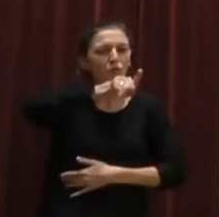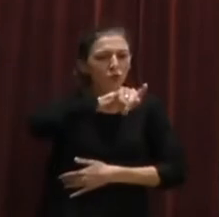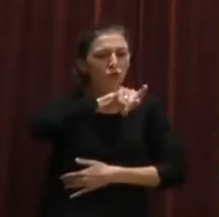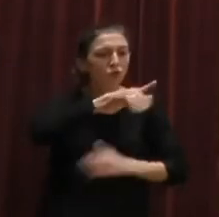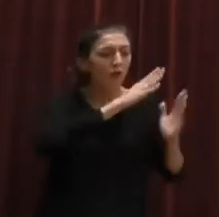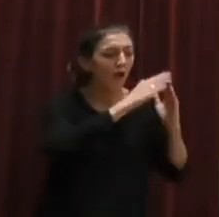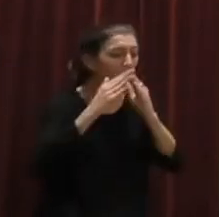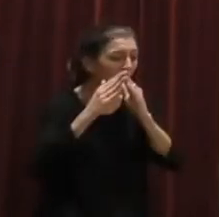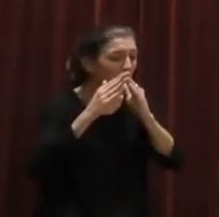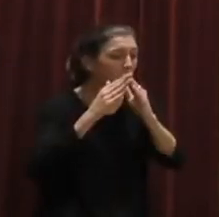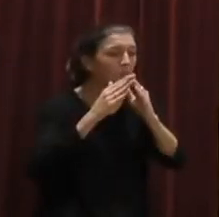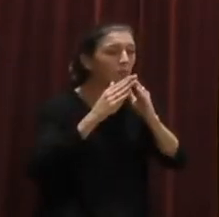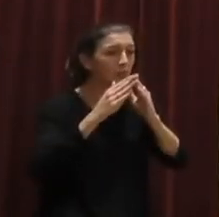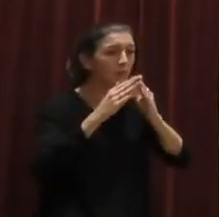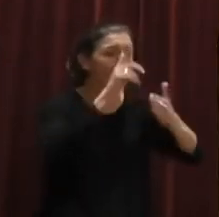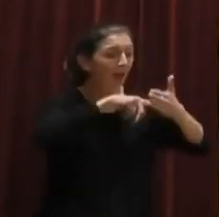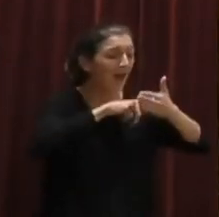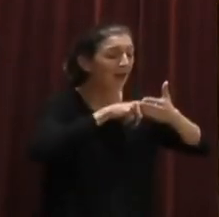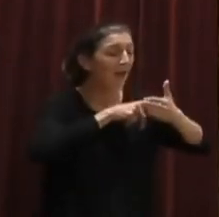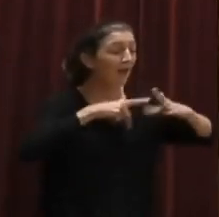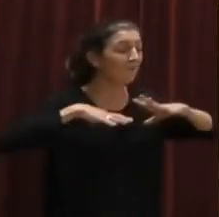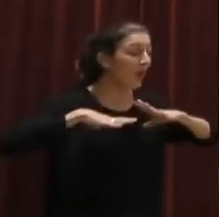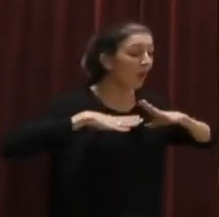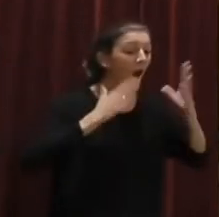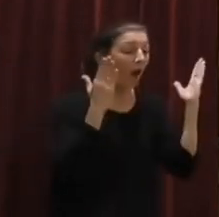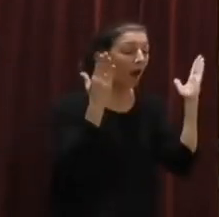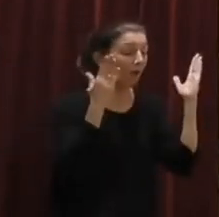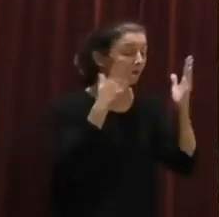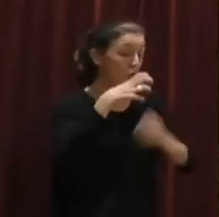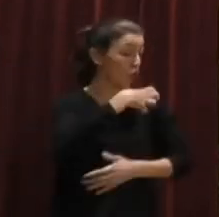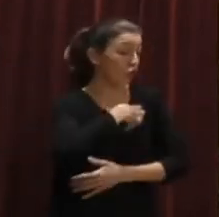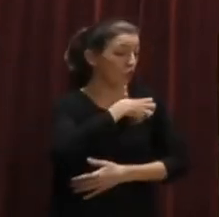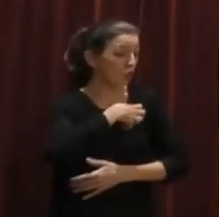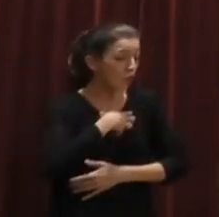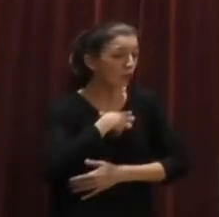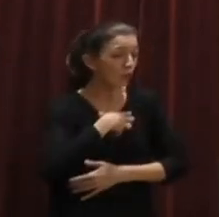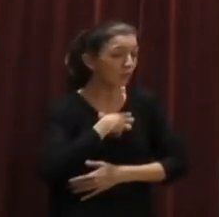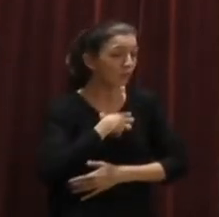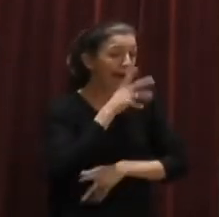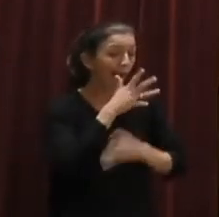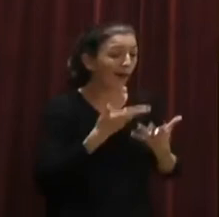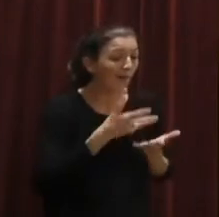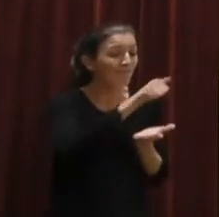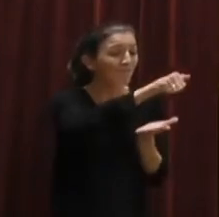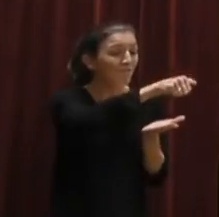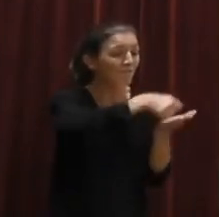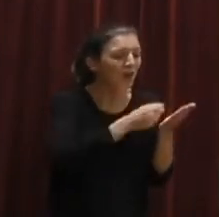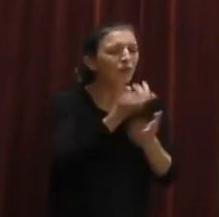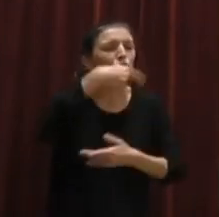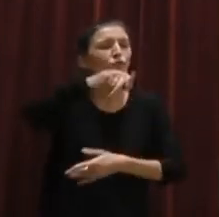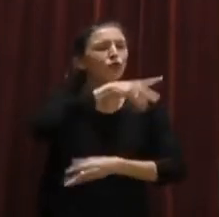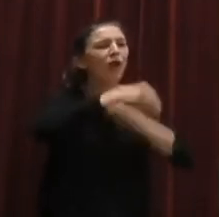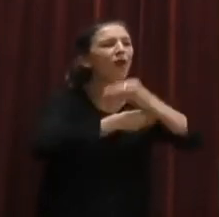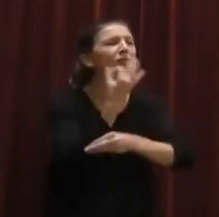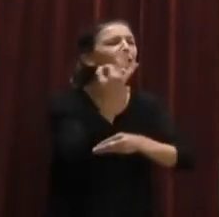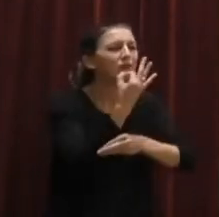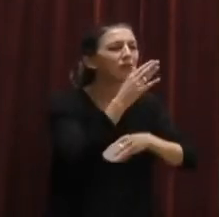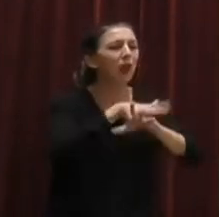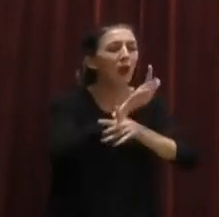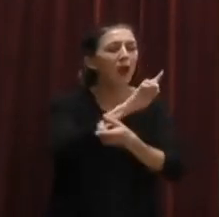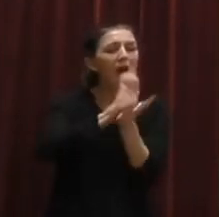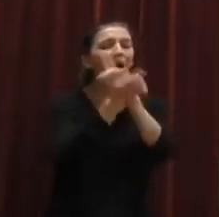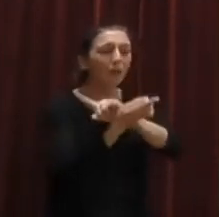pisos que han dejado de ser comercializados turísticamente y si se mantienen vacíos pasen a movilizarse a un mercado